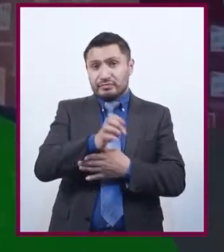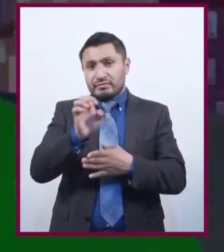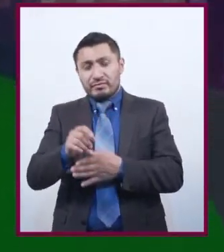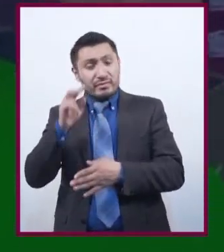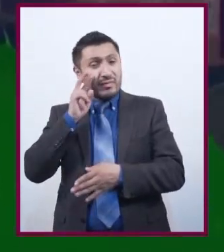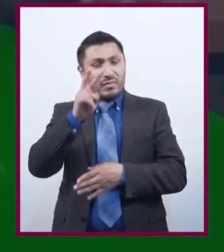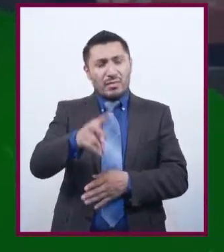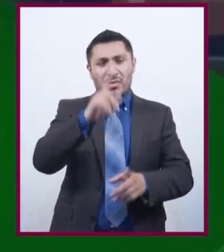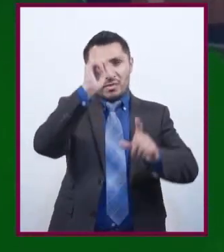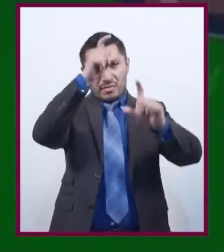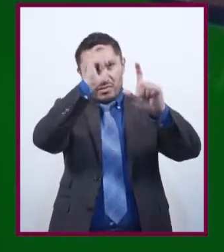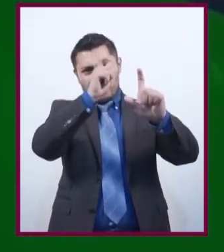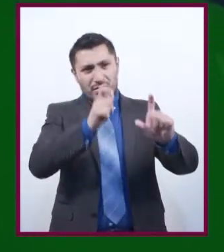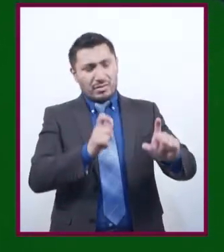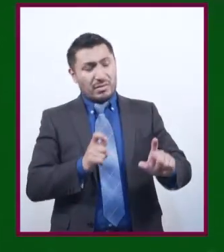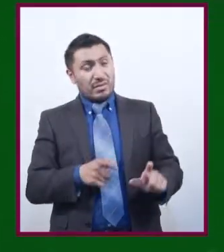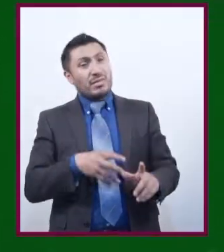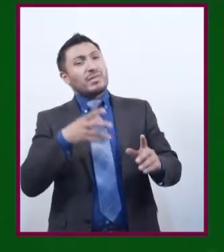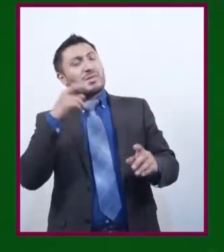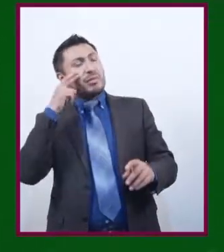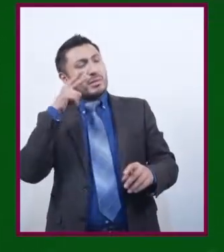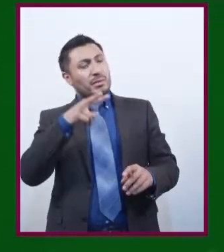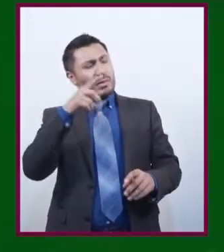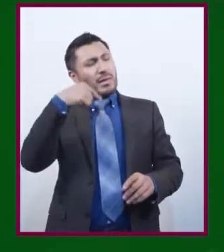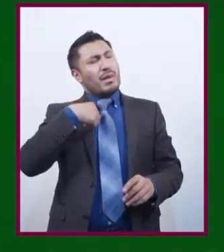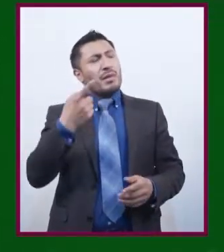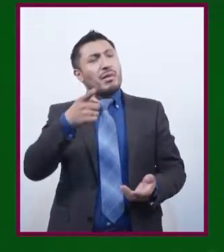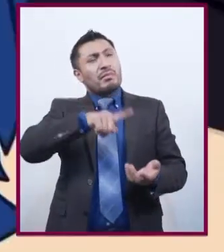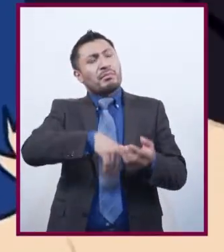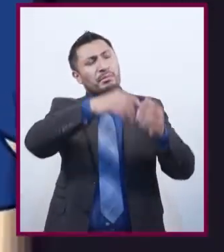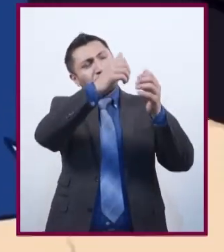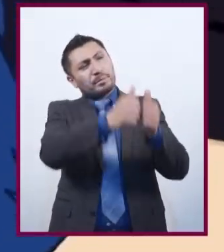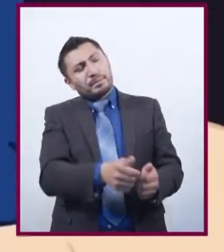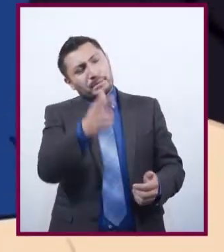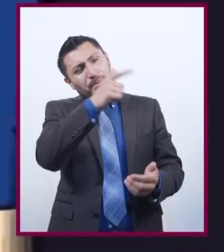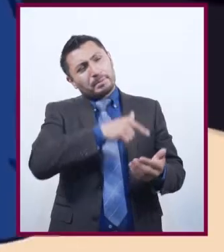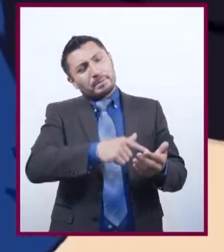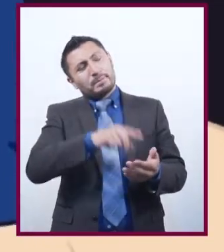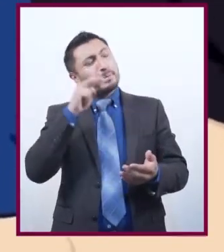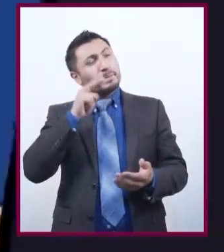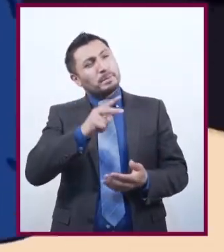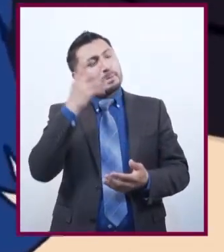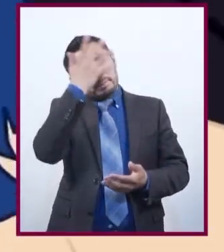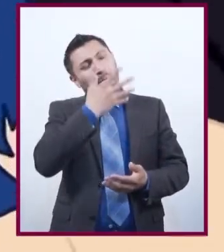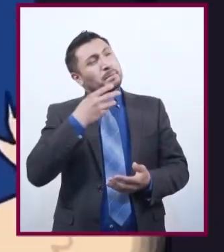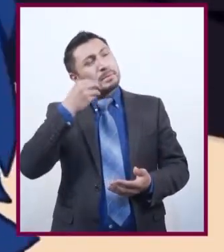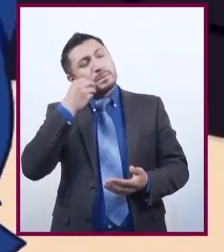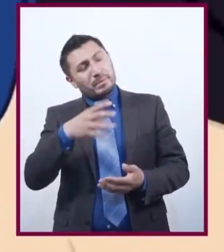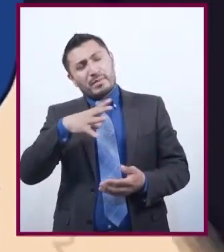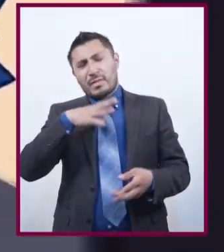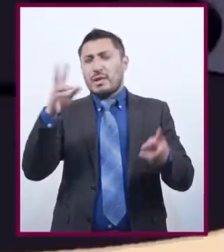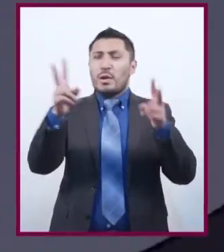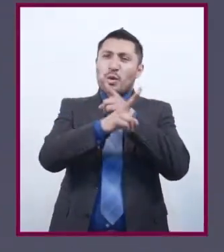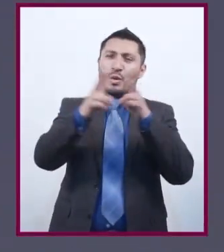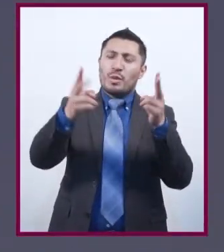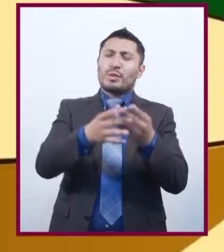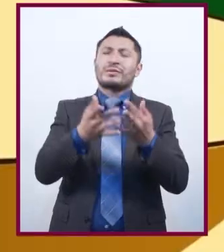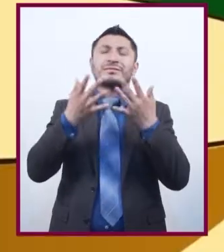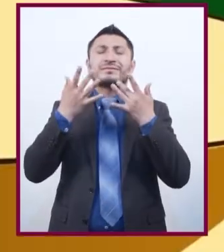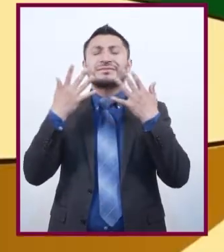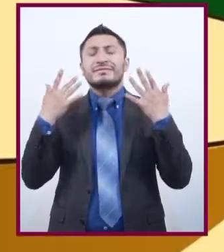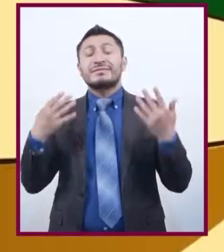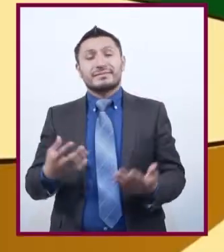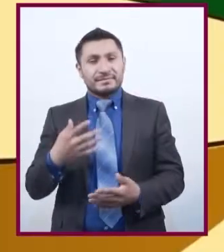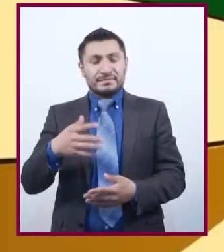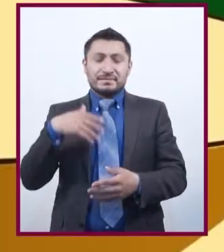divisó la Estatua de sobre la columnita voy a cobijarme ahí adentro el sitio es bonito hay mucho